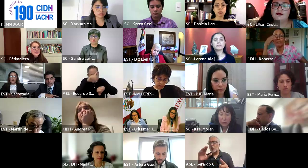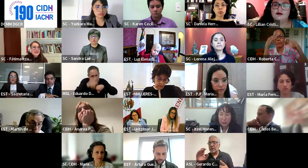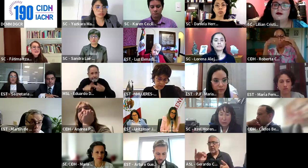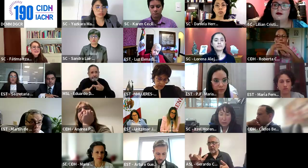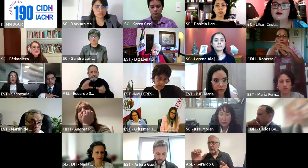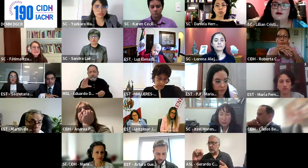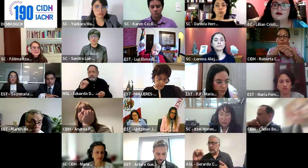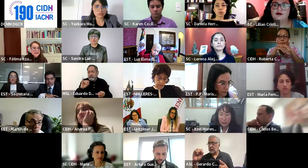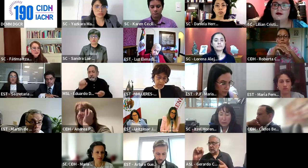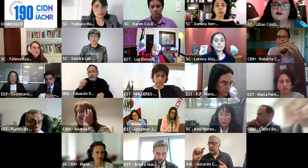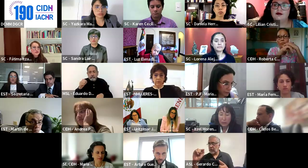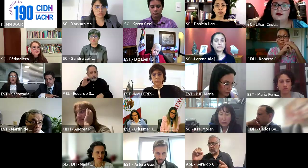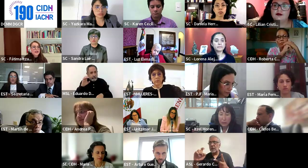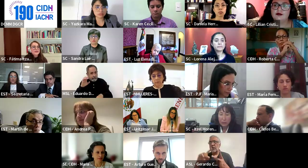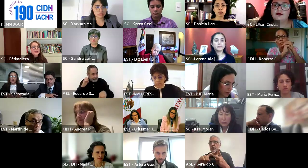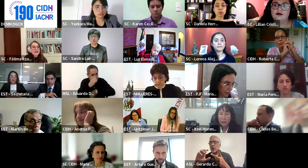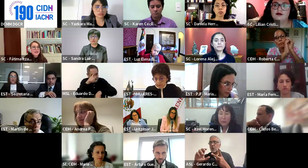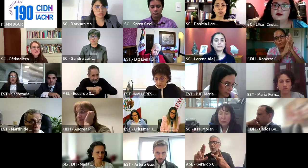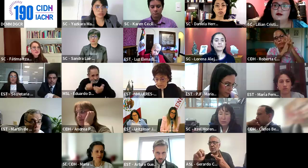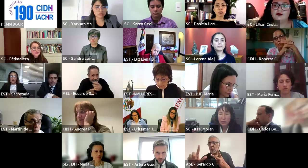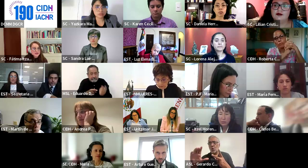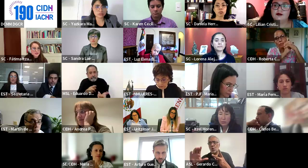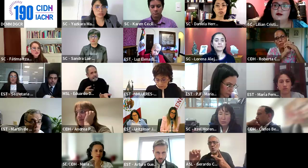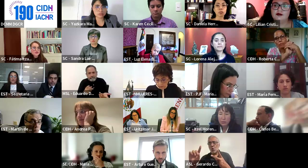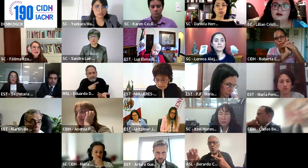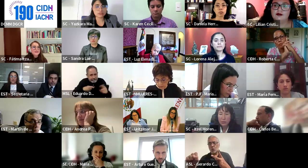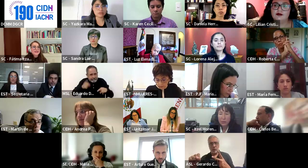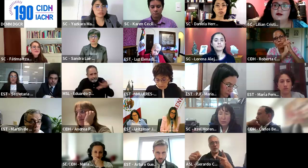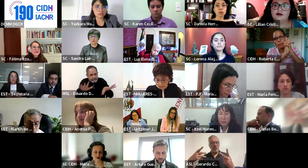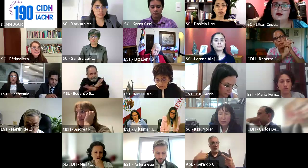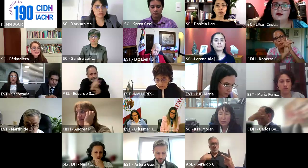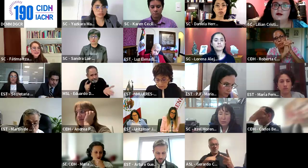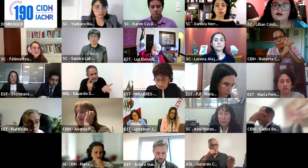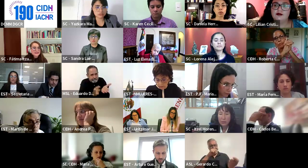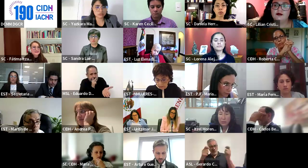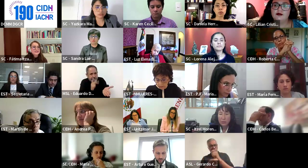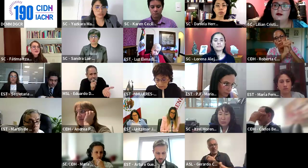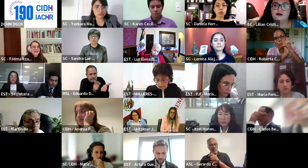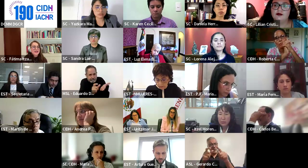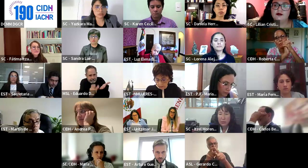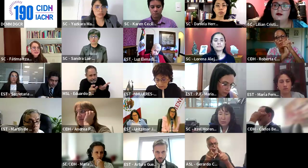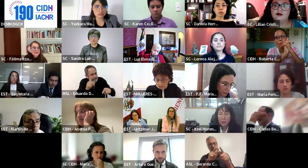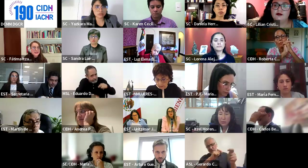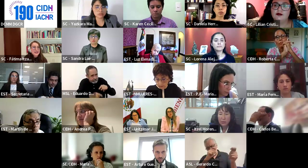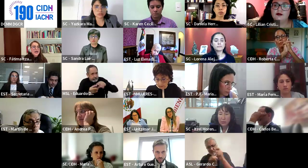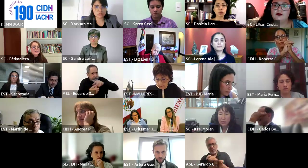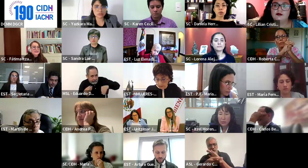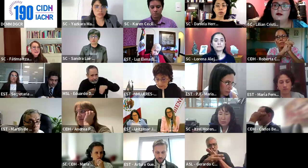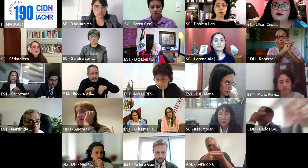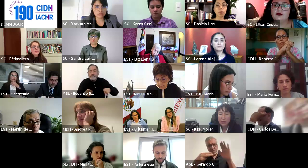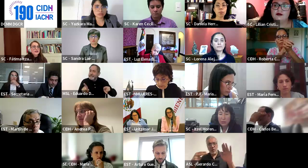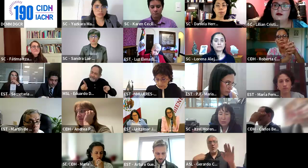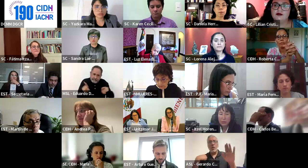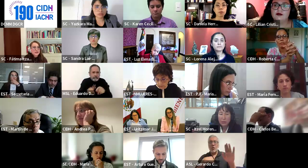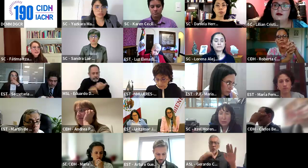y es necesario no solamente cambiar los términos, no solamente cambiar las etiquetas, sino realmente